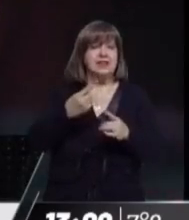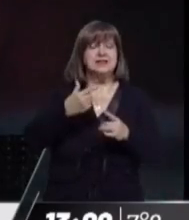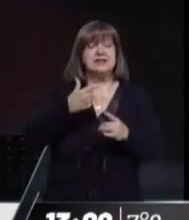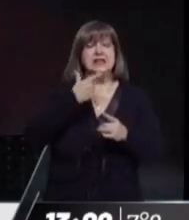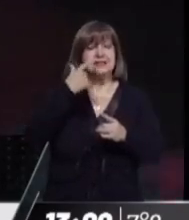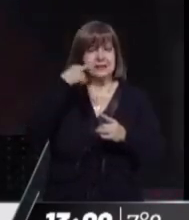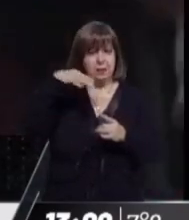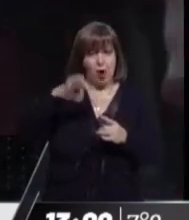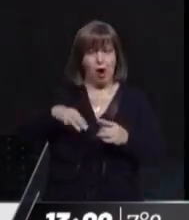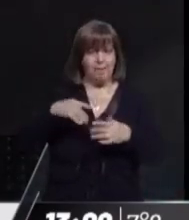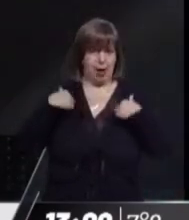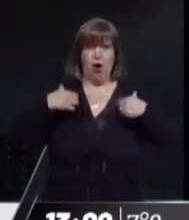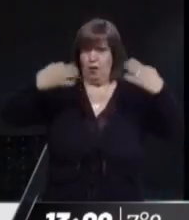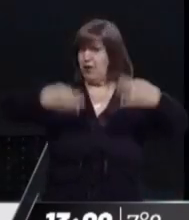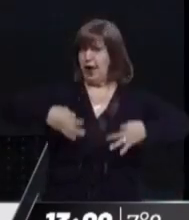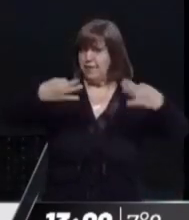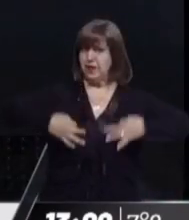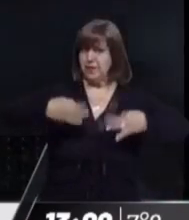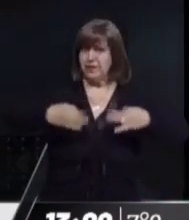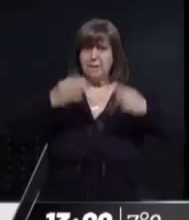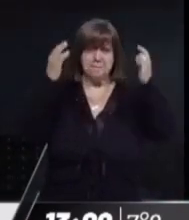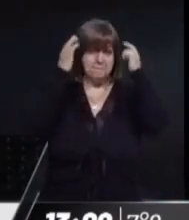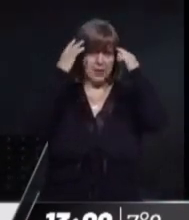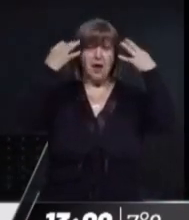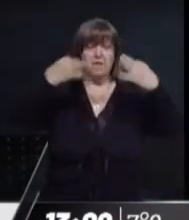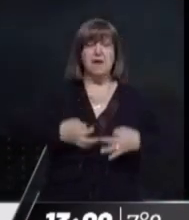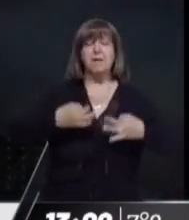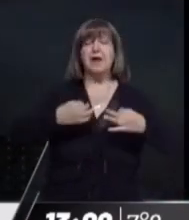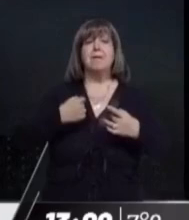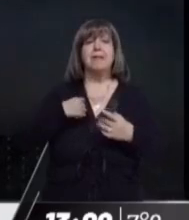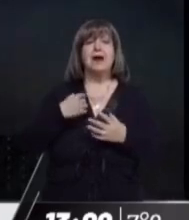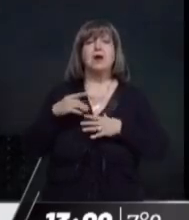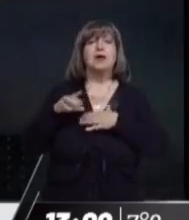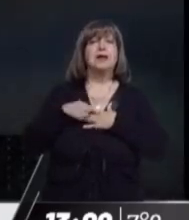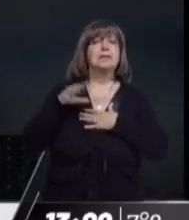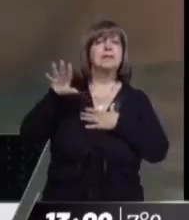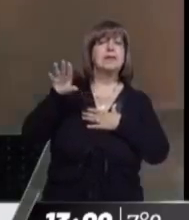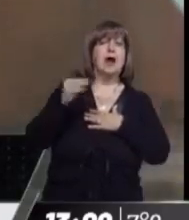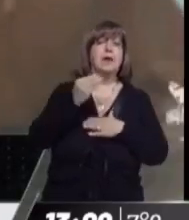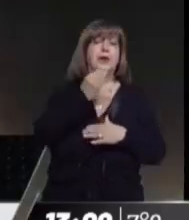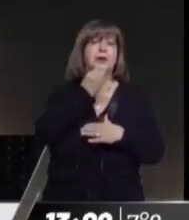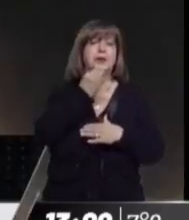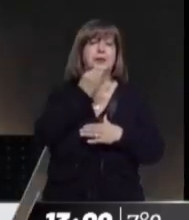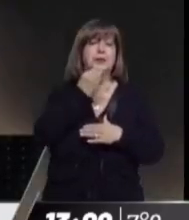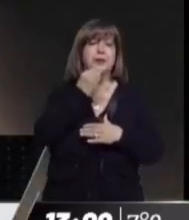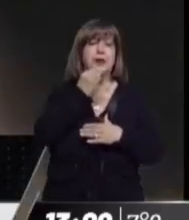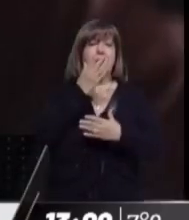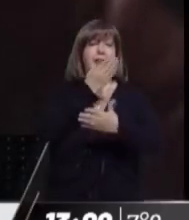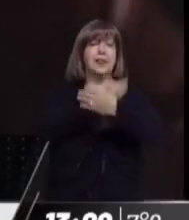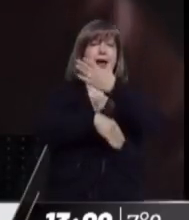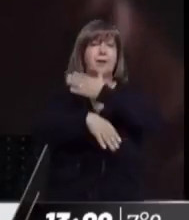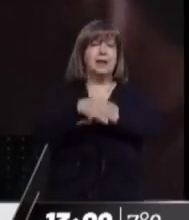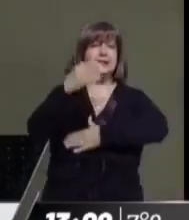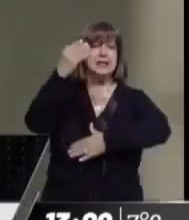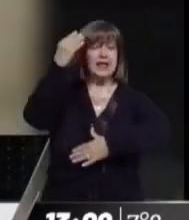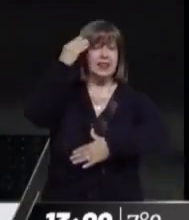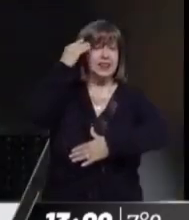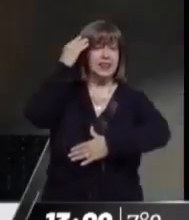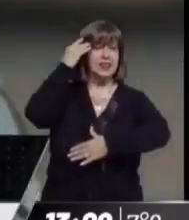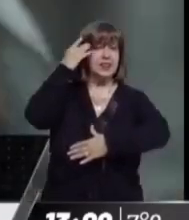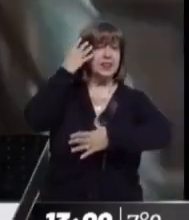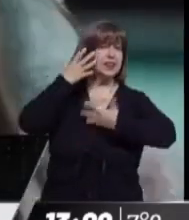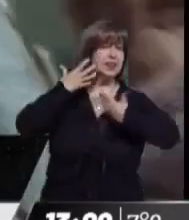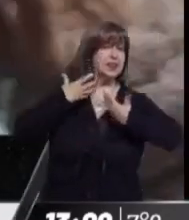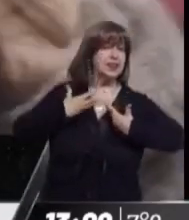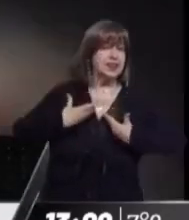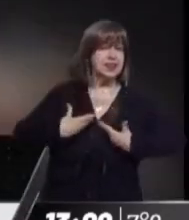un mundo de personas con discapacidad, de jóvenes, chicos y chicas con discapacidad, donde él nota que